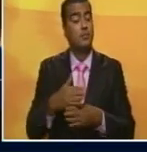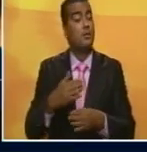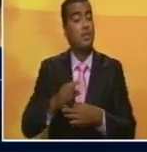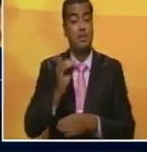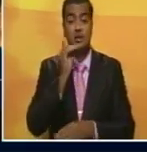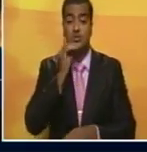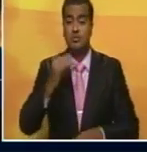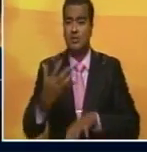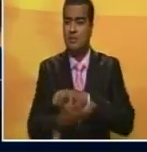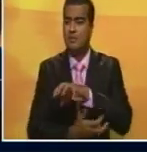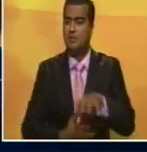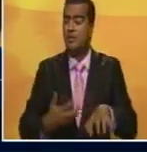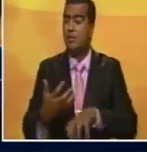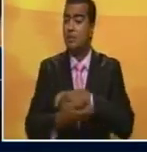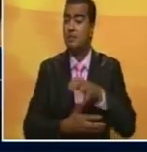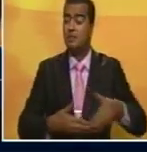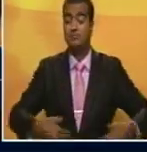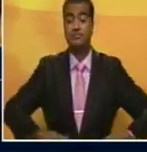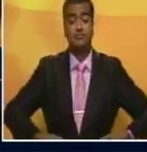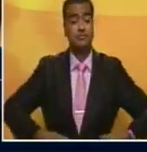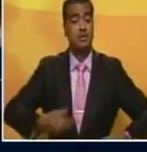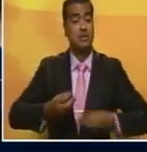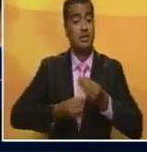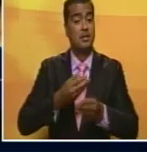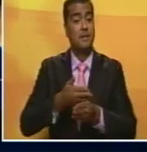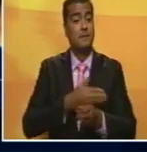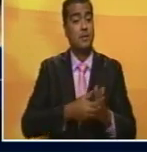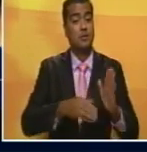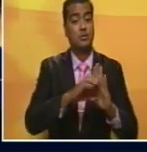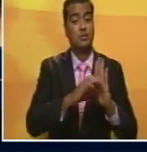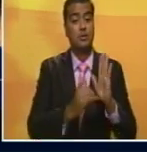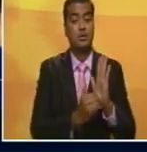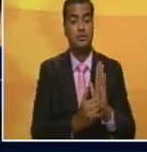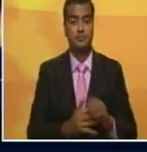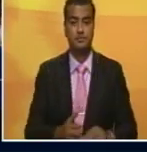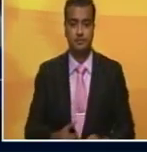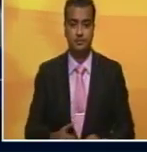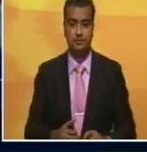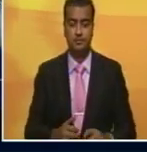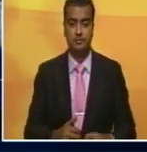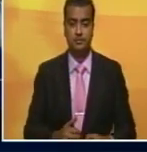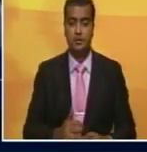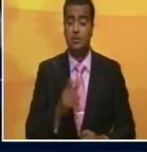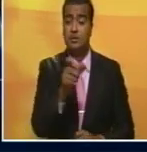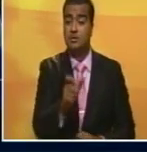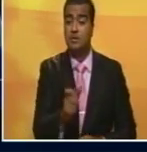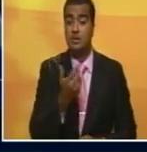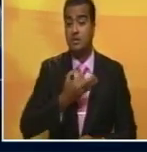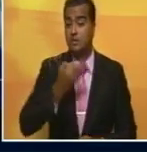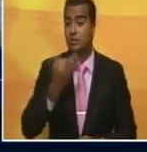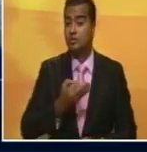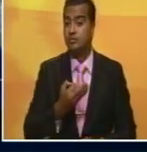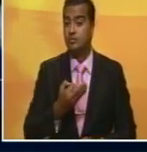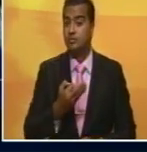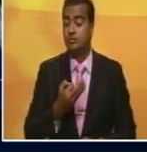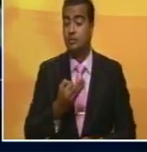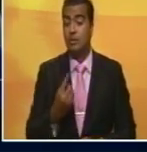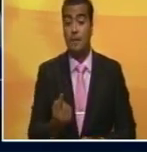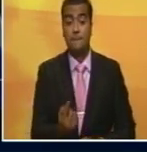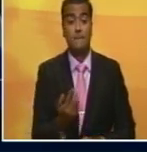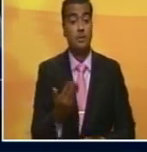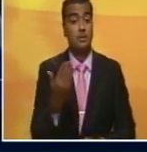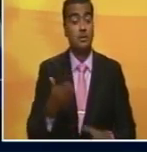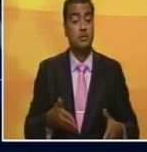denuncias de irregularidades que intentaron hacer tras la constituyente. Respecto a su candidatura, Rodríguez aseguró que su prioridad